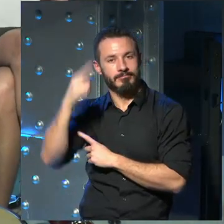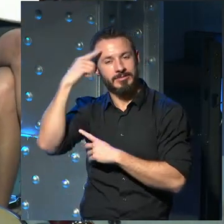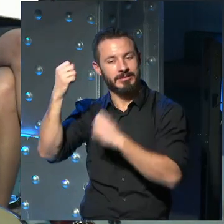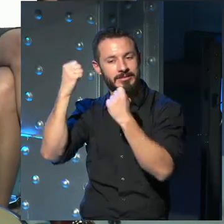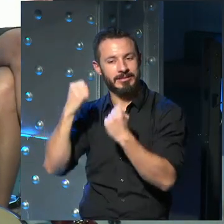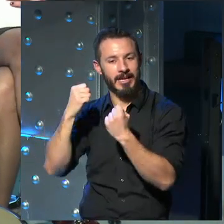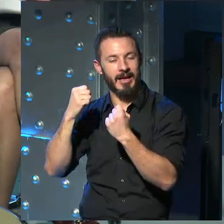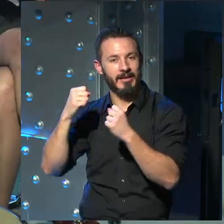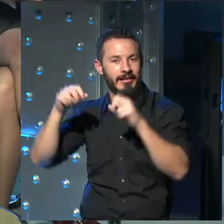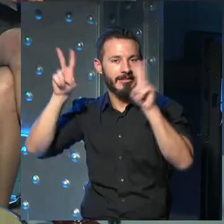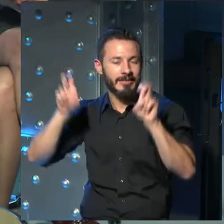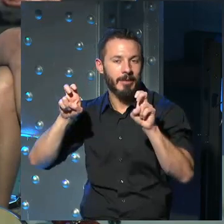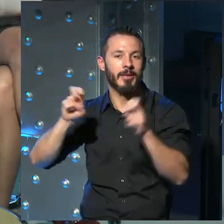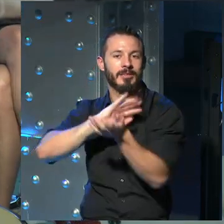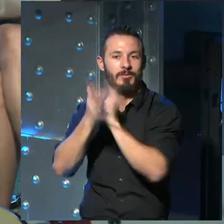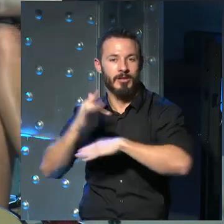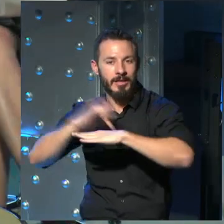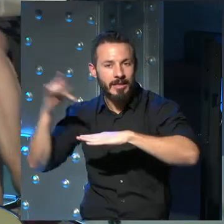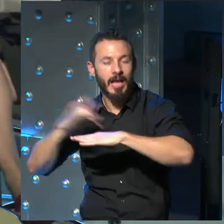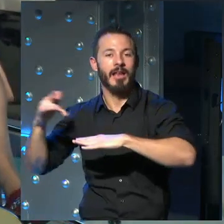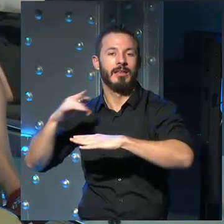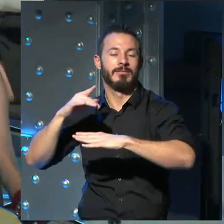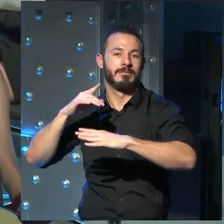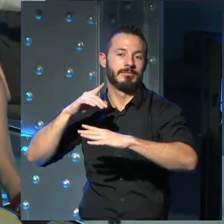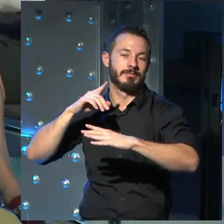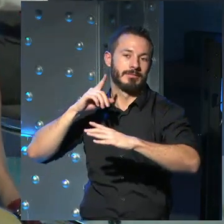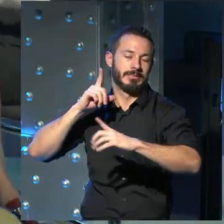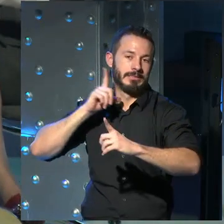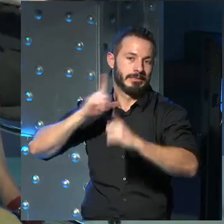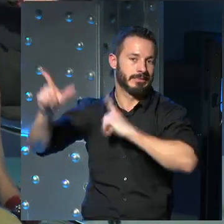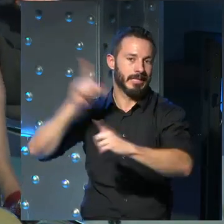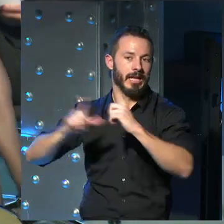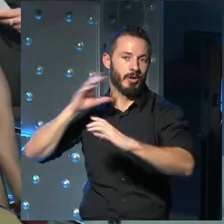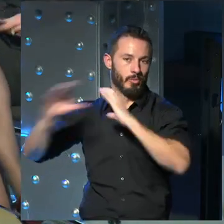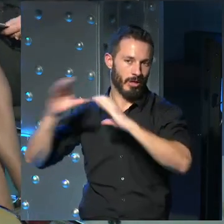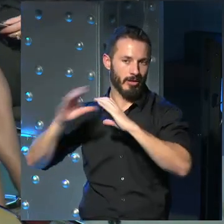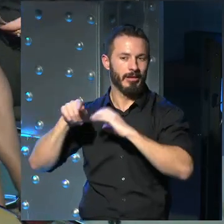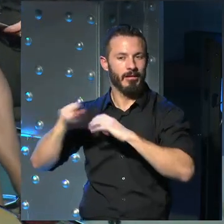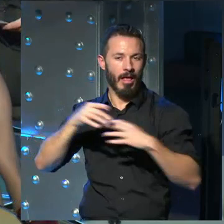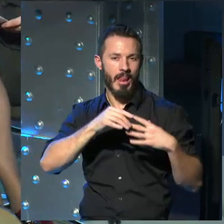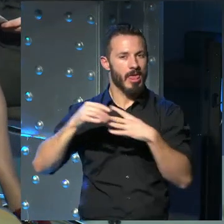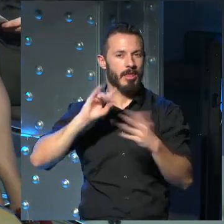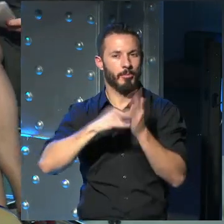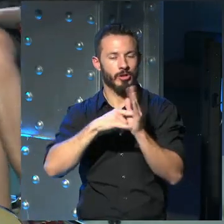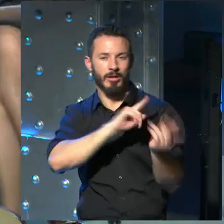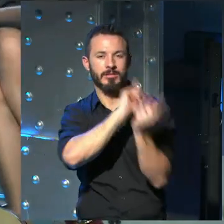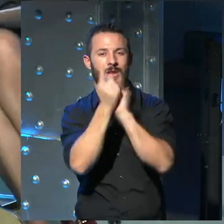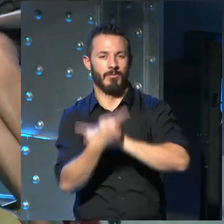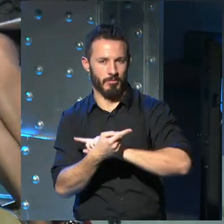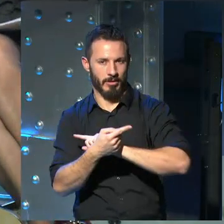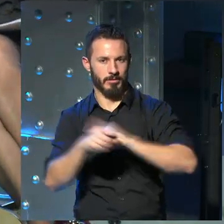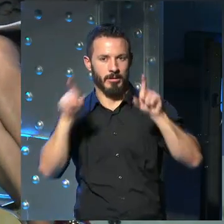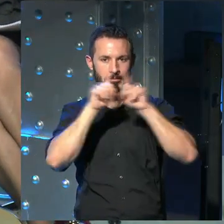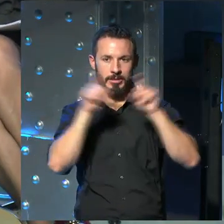mundo de la transformación digital y de las telecomunicaciones, ¿no? Ha liderado grandes proyectos de transformación en empresas,